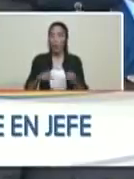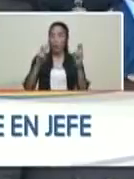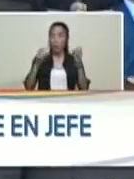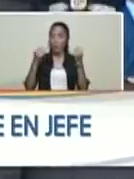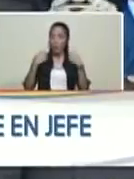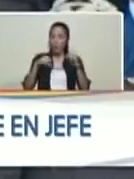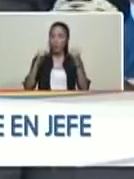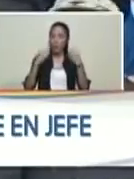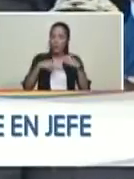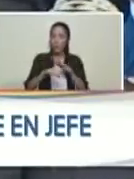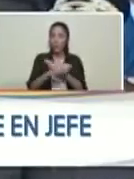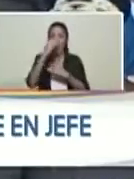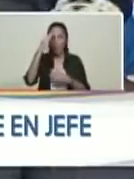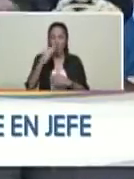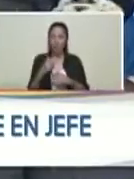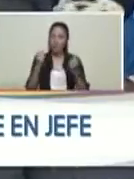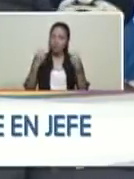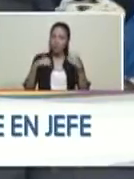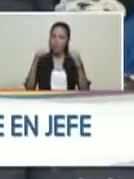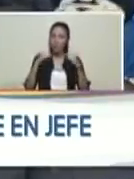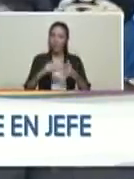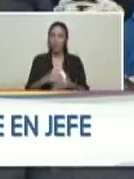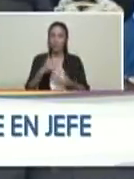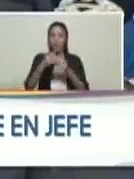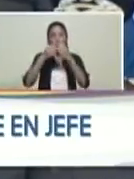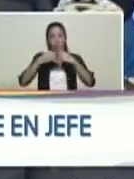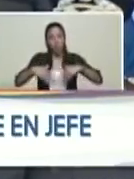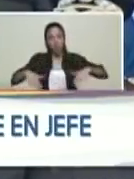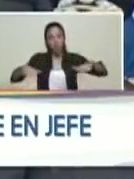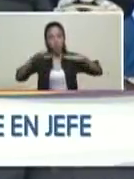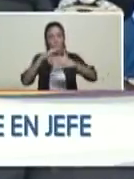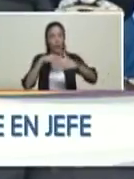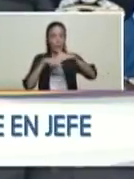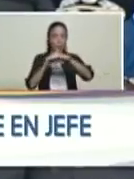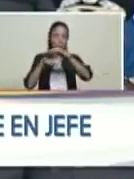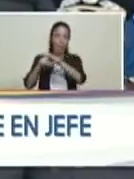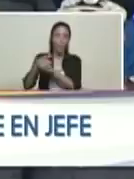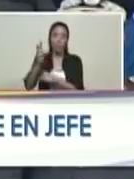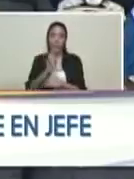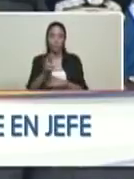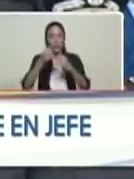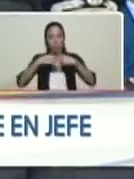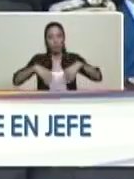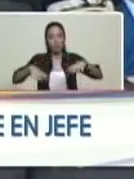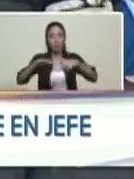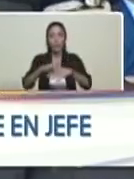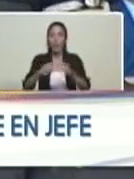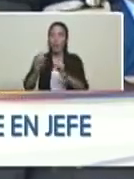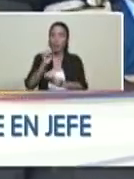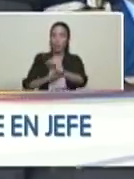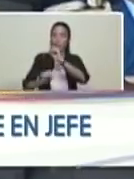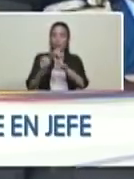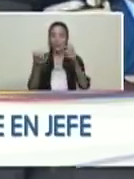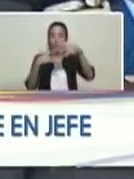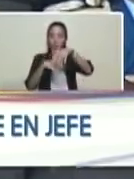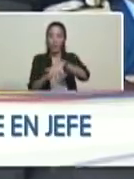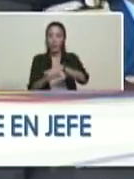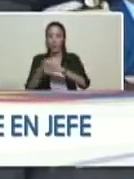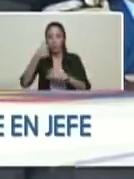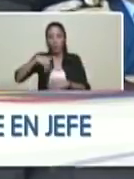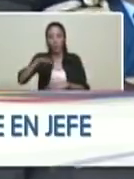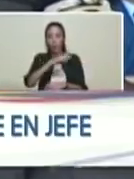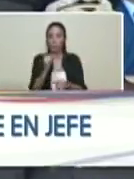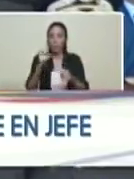militares la capacidad de despliegue por todo el territorio la capacidad de defensa de la integridad territorial de la